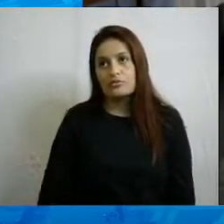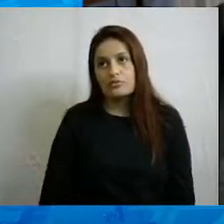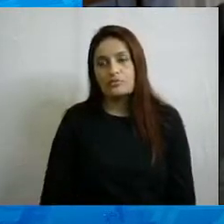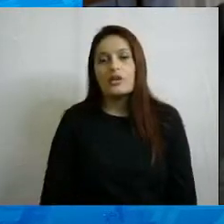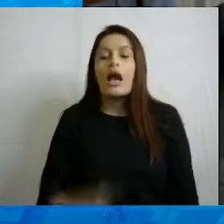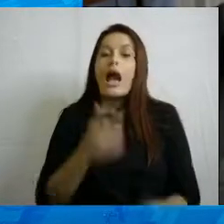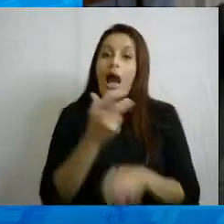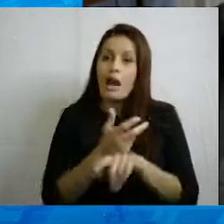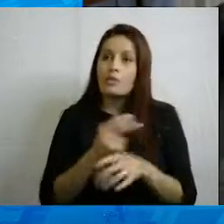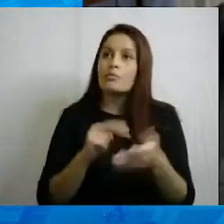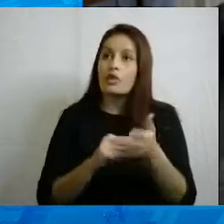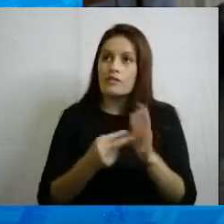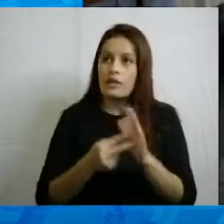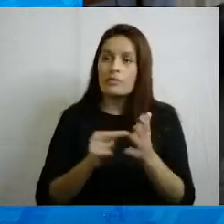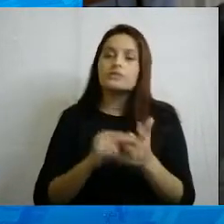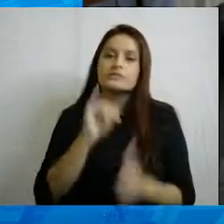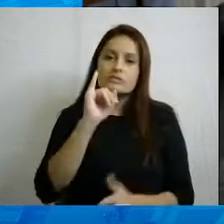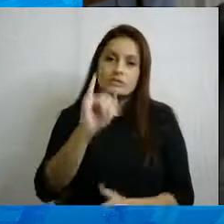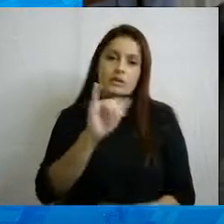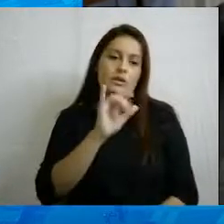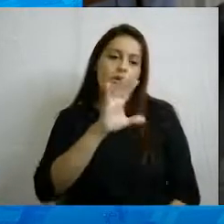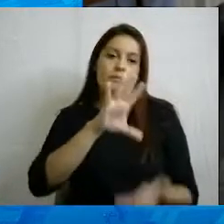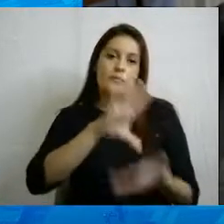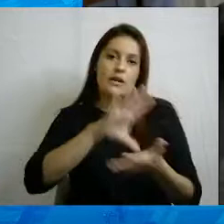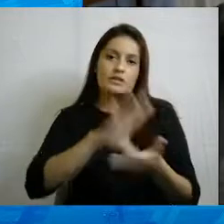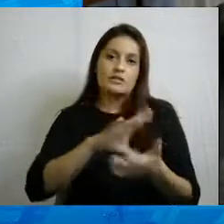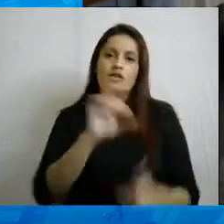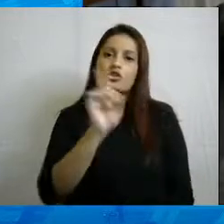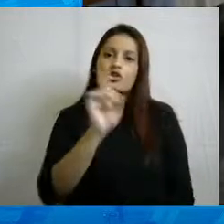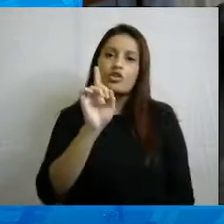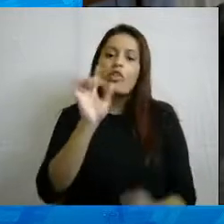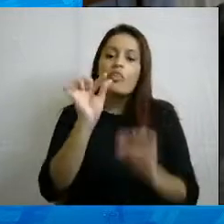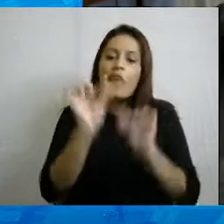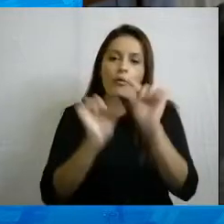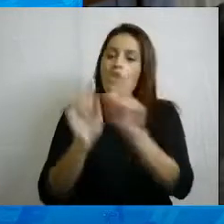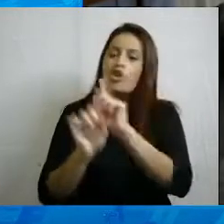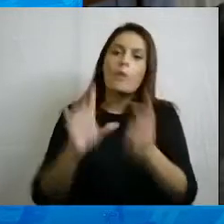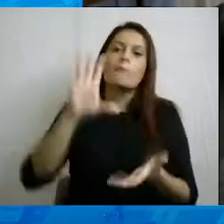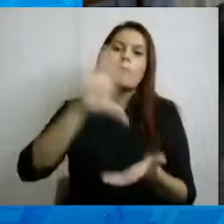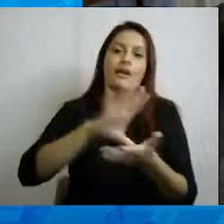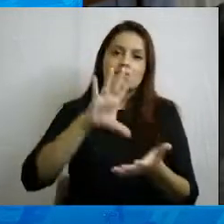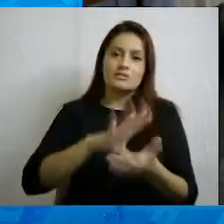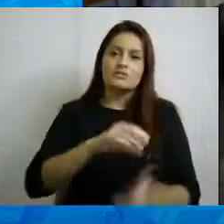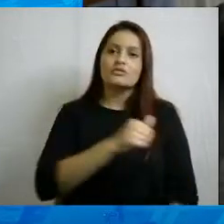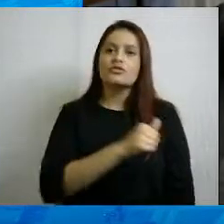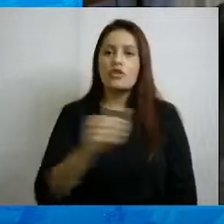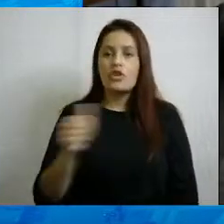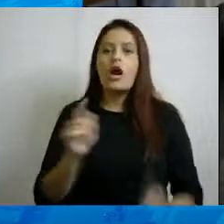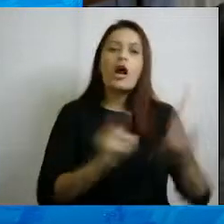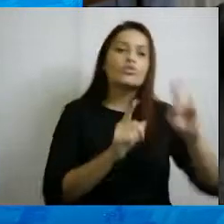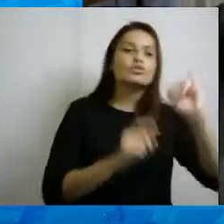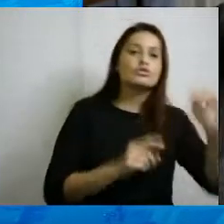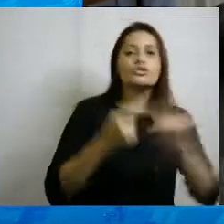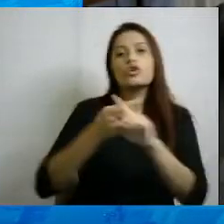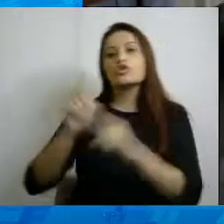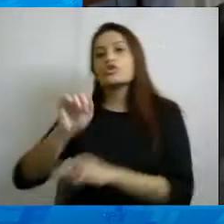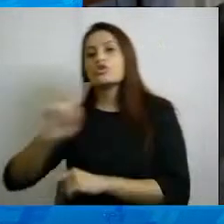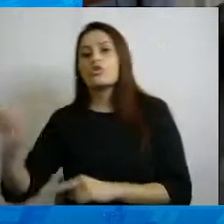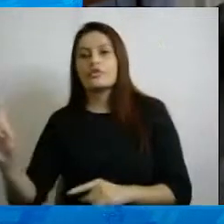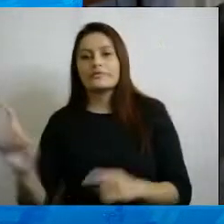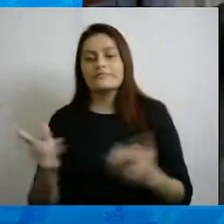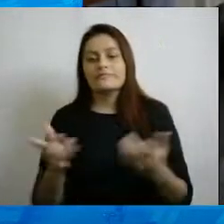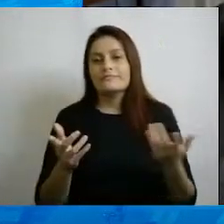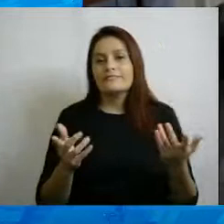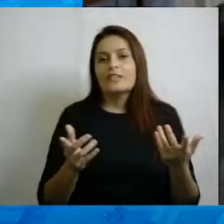raíz, que hay que resolverlo de raíz. O sea, no por goteo, porque si no, va a pasar que a unos sí y a otros no, y la pareja no dura.